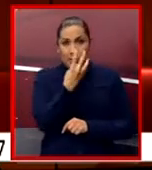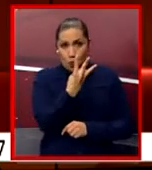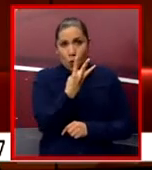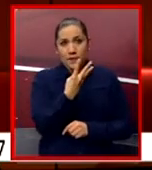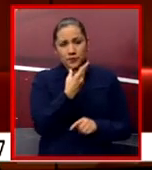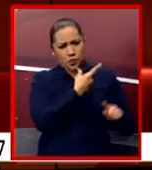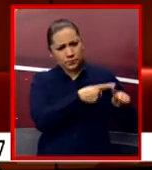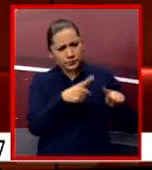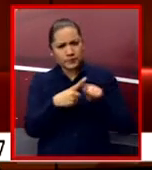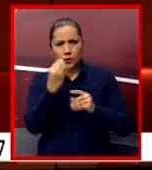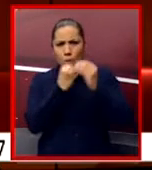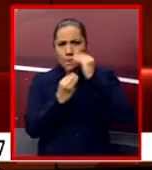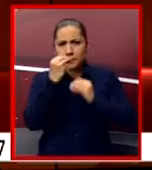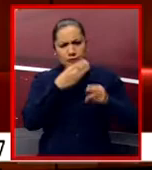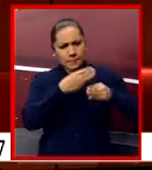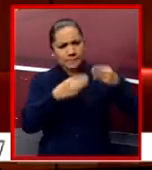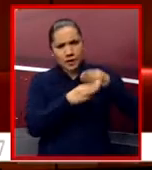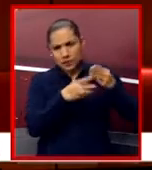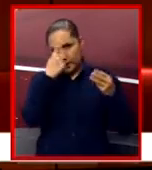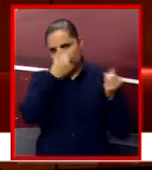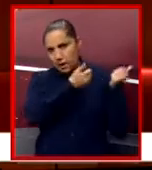y se han recibido